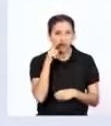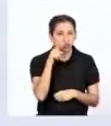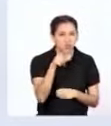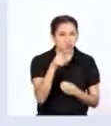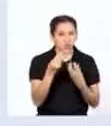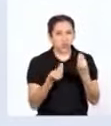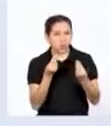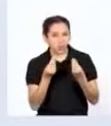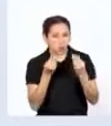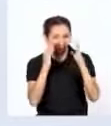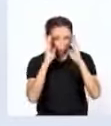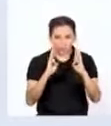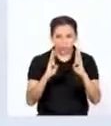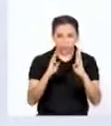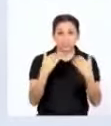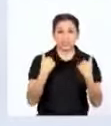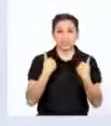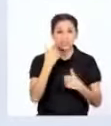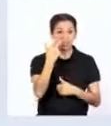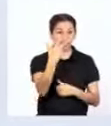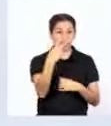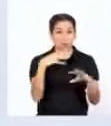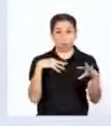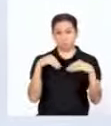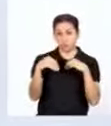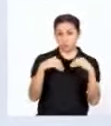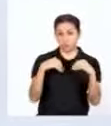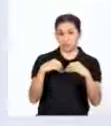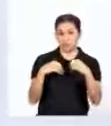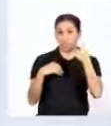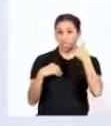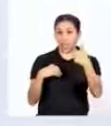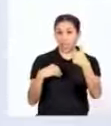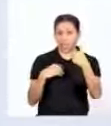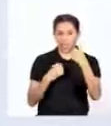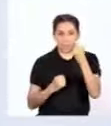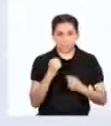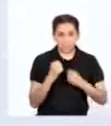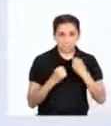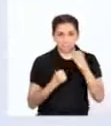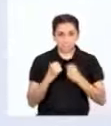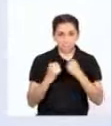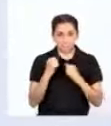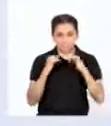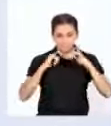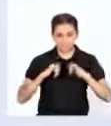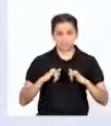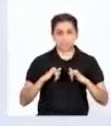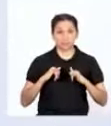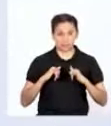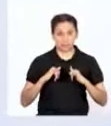tan enfocados están. Vamos a tener tres movimientos distintos. A, que es correr en el sitio.